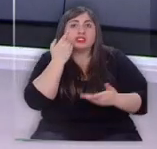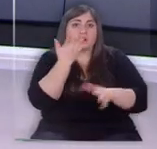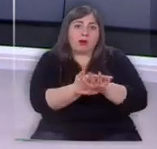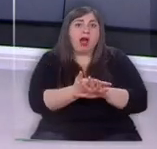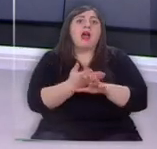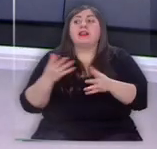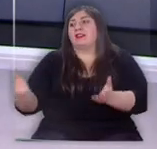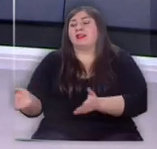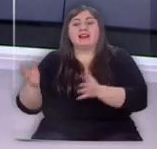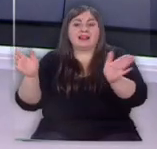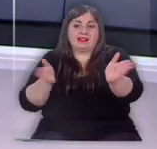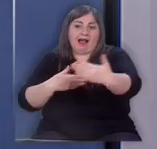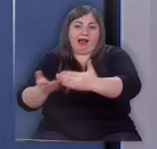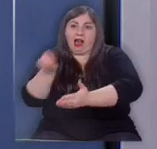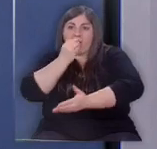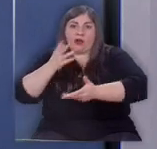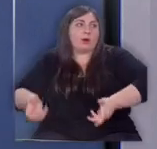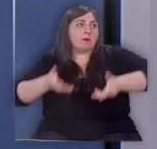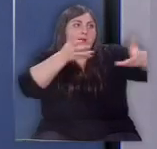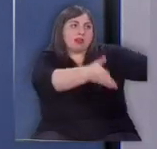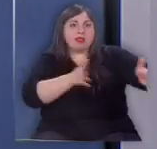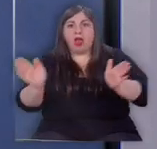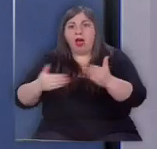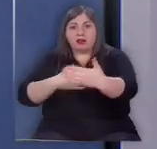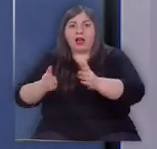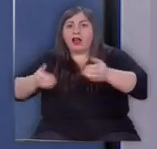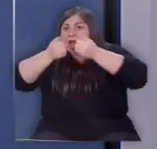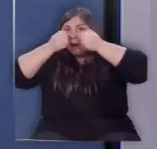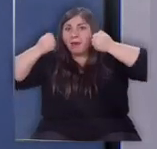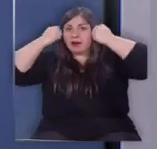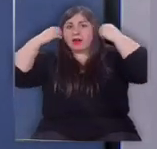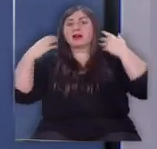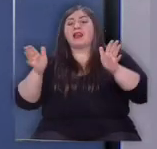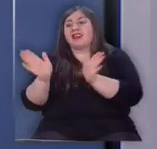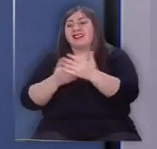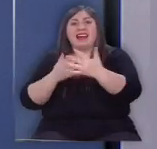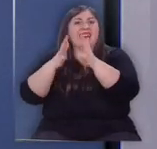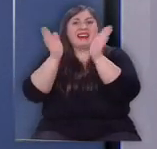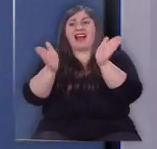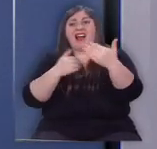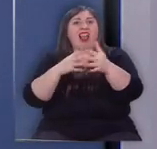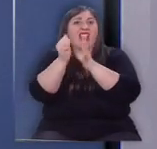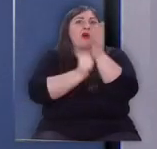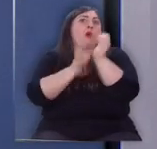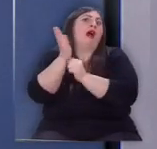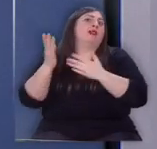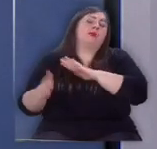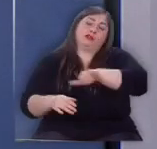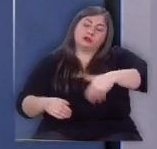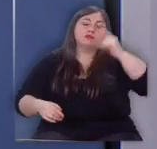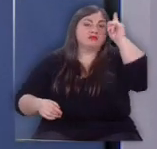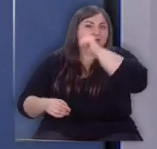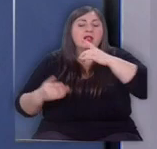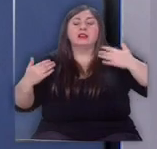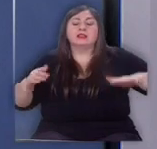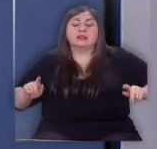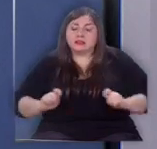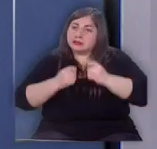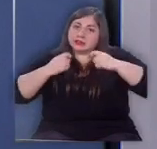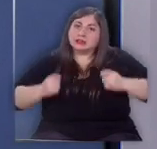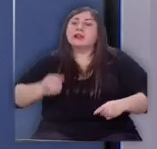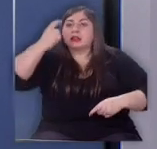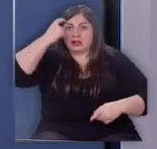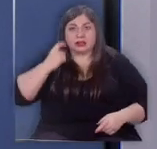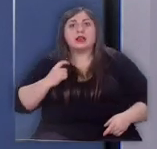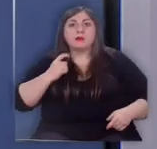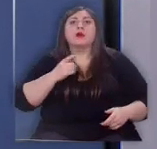le llevamos una caja de mercadería, le llevamos una caja de mascarilla y una caja de guantes, que a nosotros nos cuesta mucho, pero estamos dispuestos porque